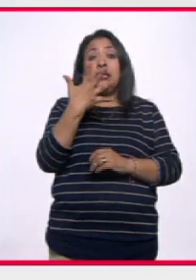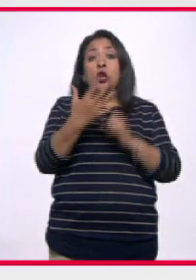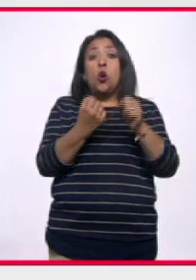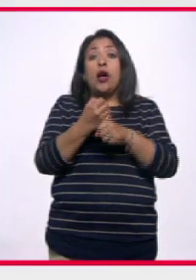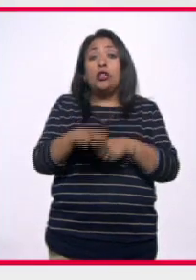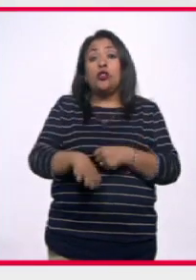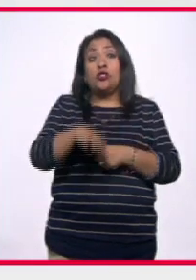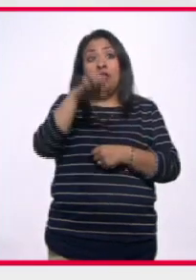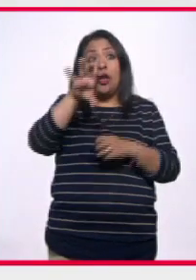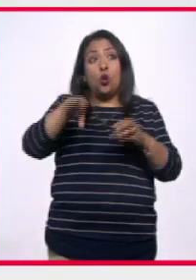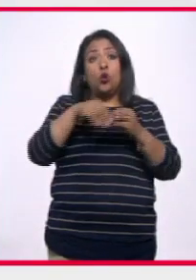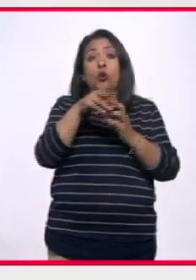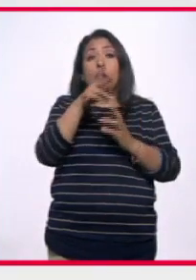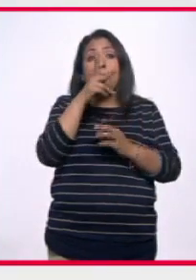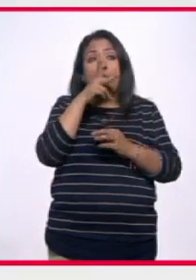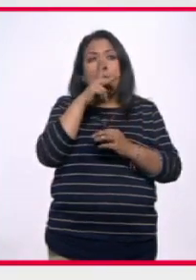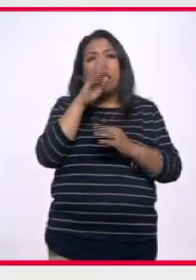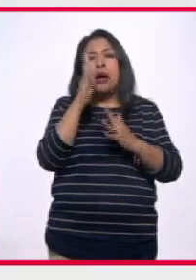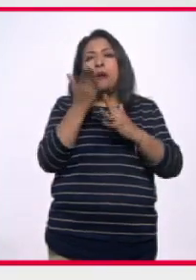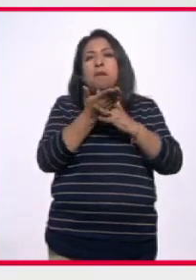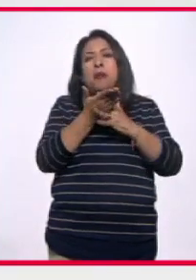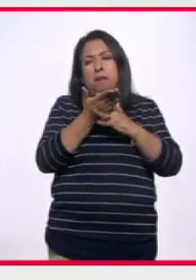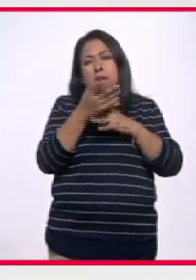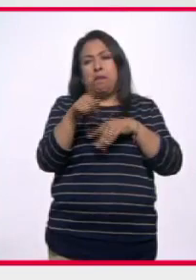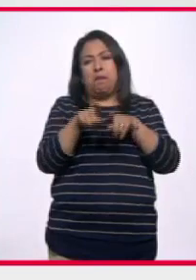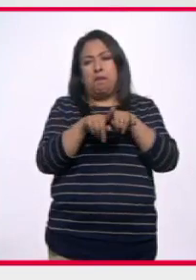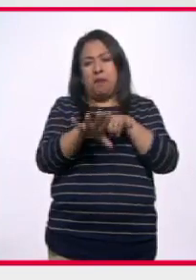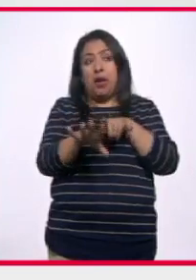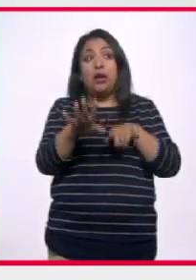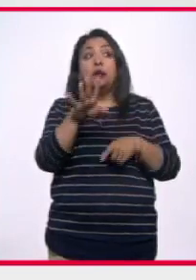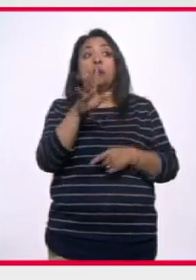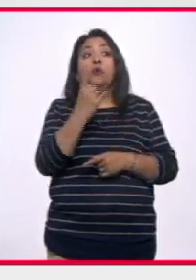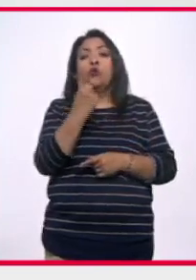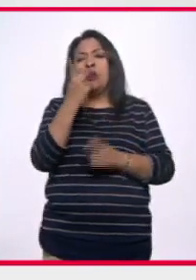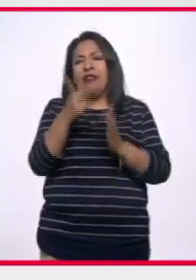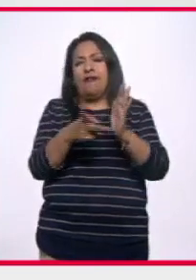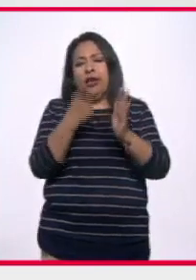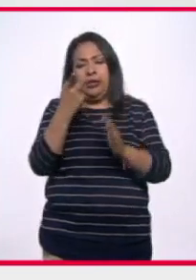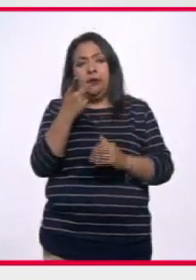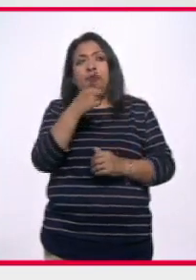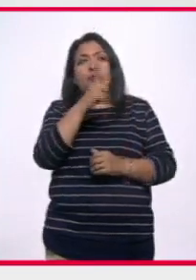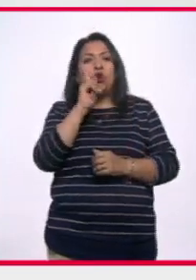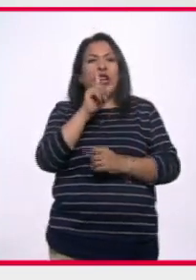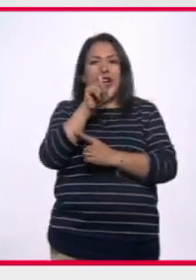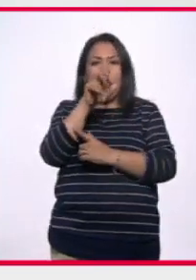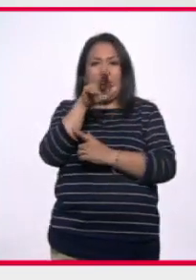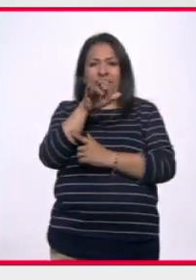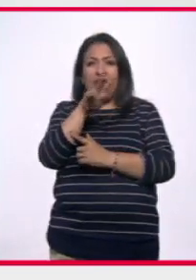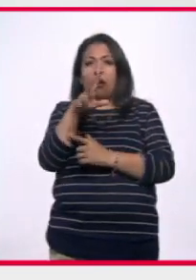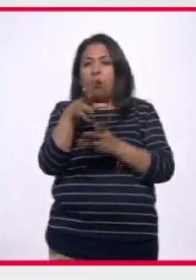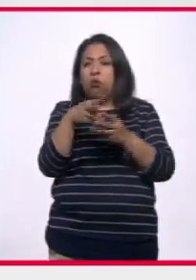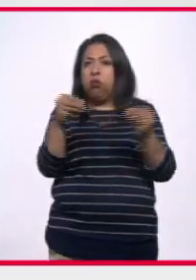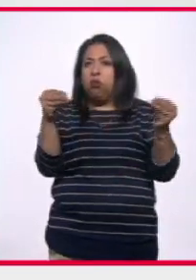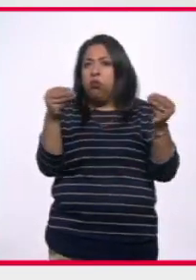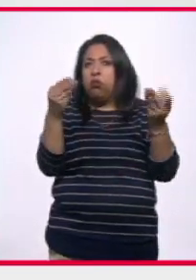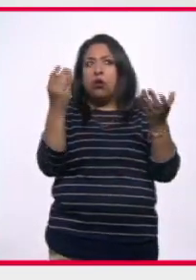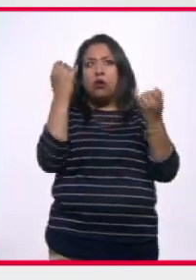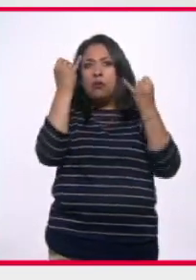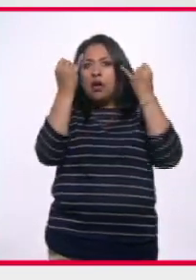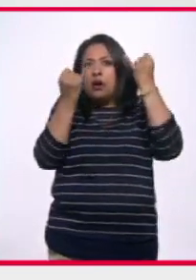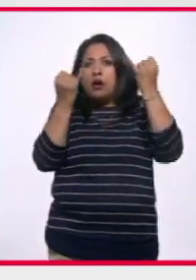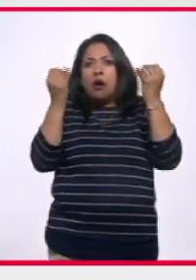años junto a su padre y medias hermanas pero hubo un momento en el que leona vicario se perdió del imaginario colectivo